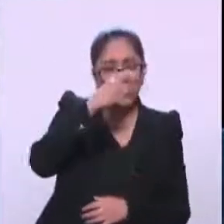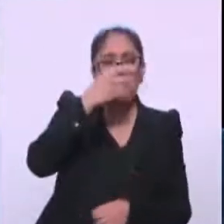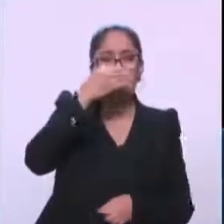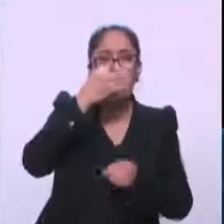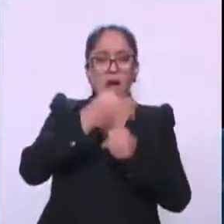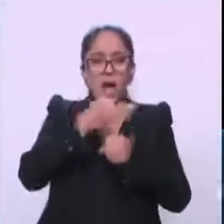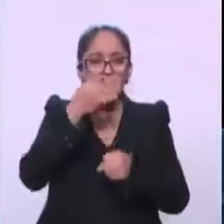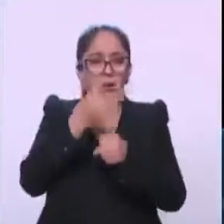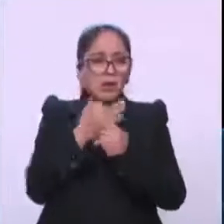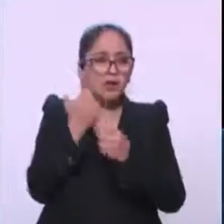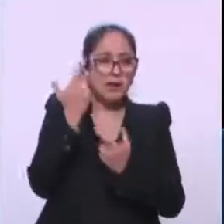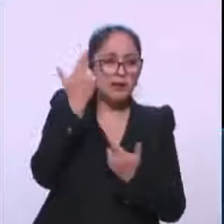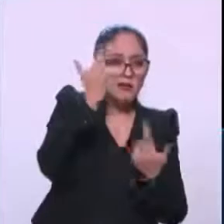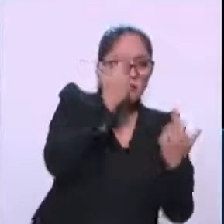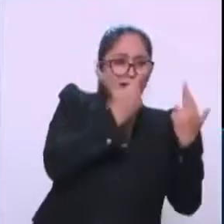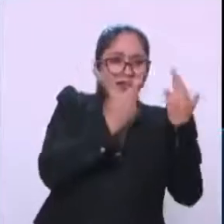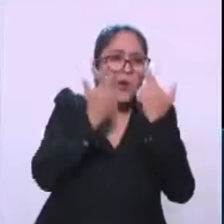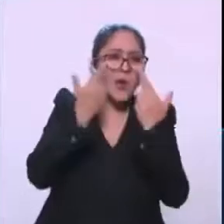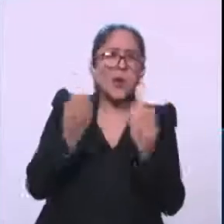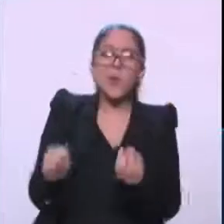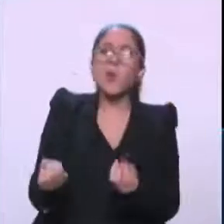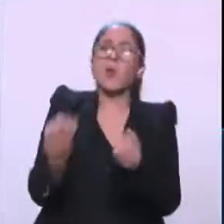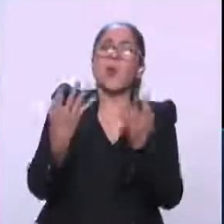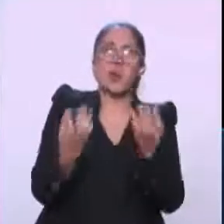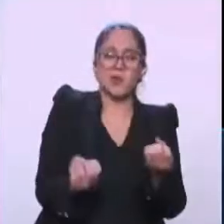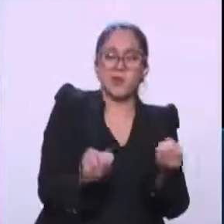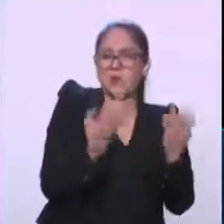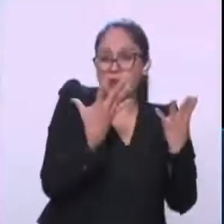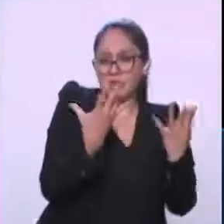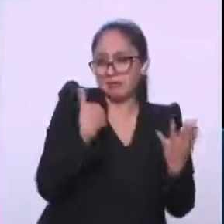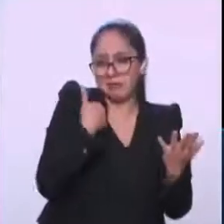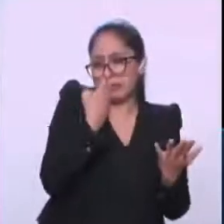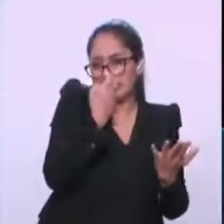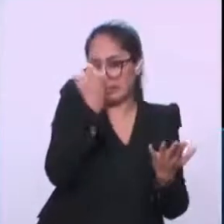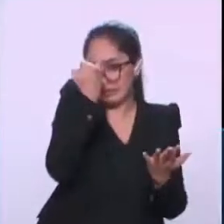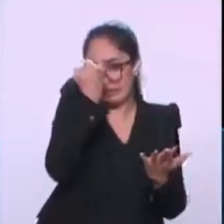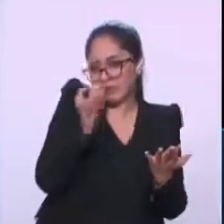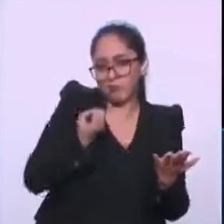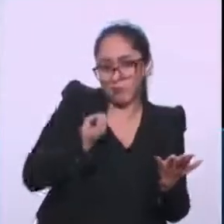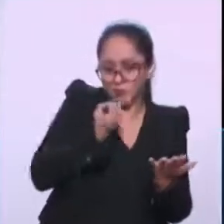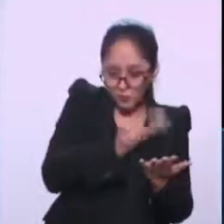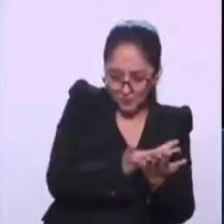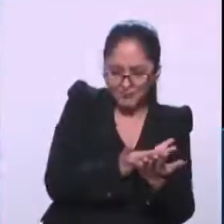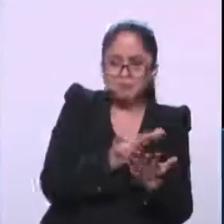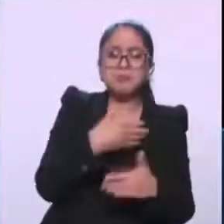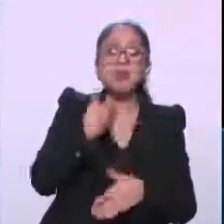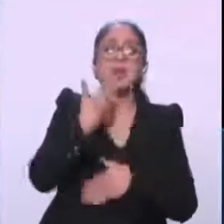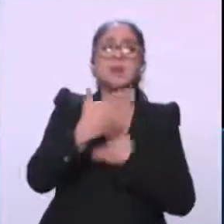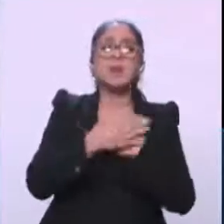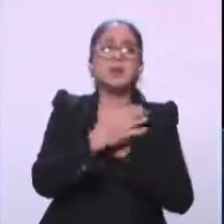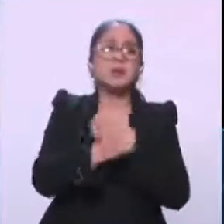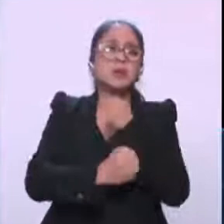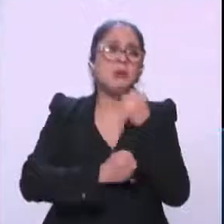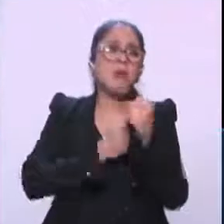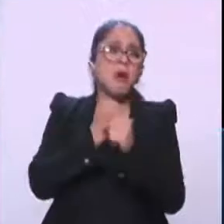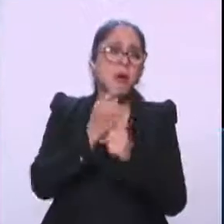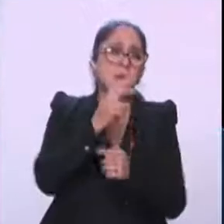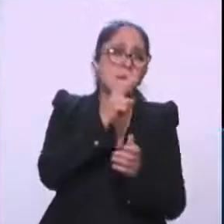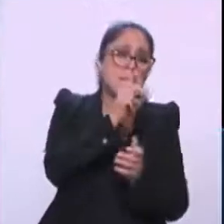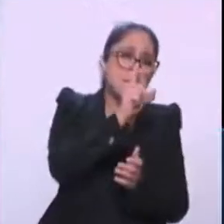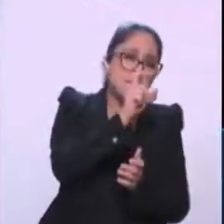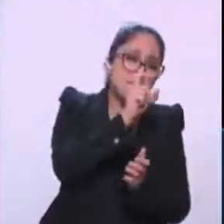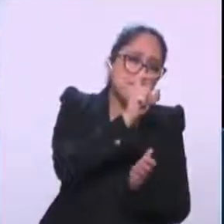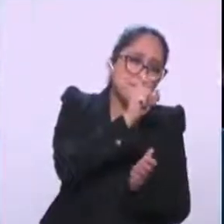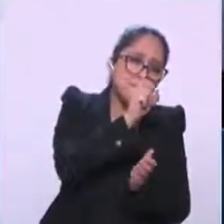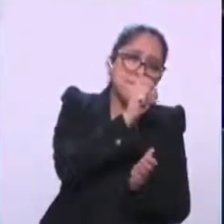simple. Yo les plantearía lo que viene para el 2021 en tres formas o niveles de